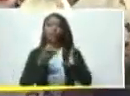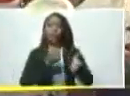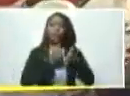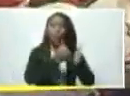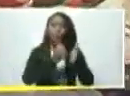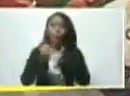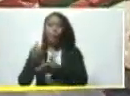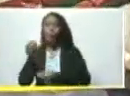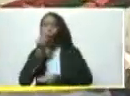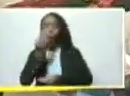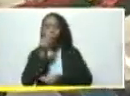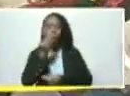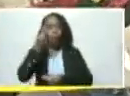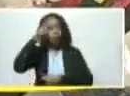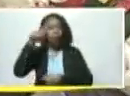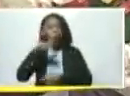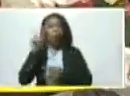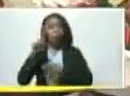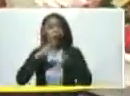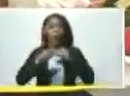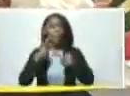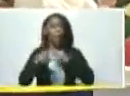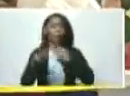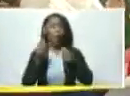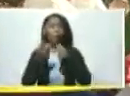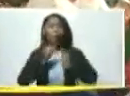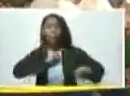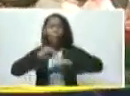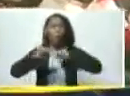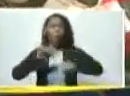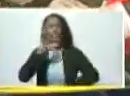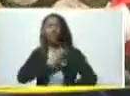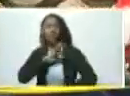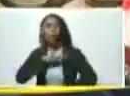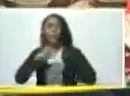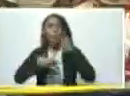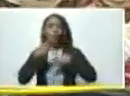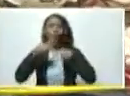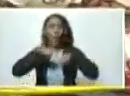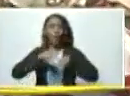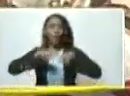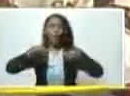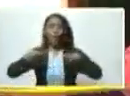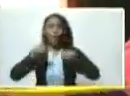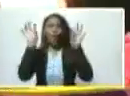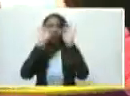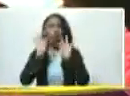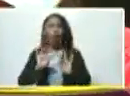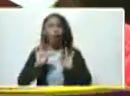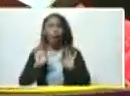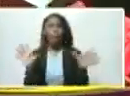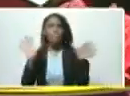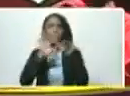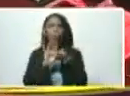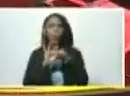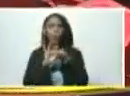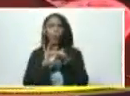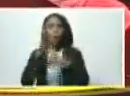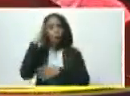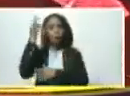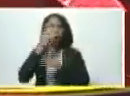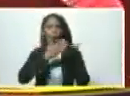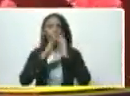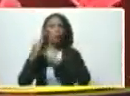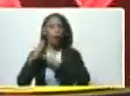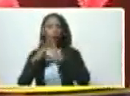distribución de alimentos de nuestros poderosos CLAP, pero también su accionar sociopolítico en el territorio de manera articulada con los consejos comunales,